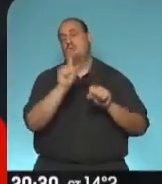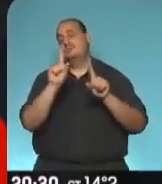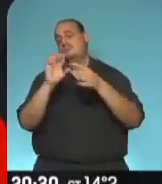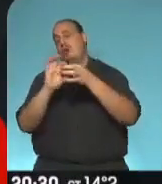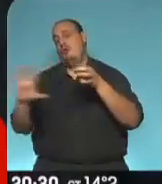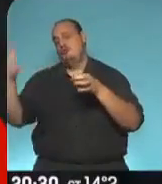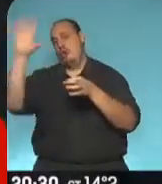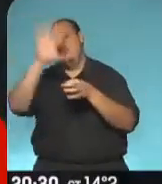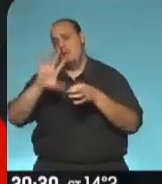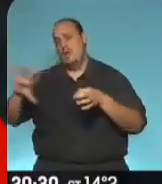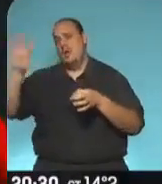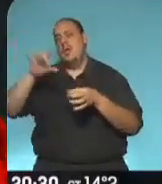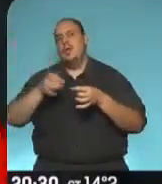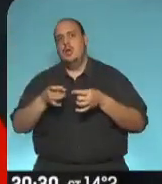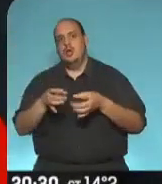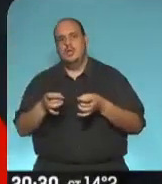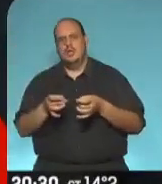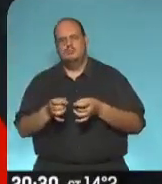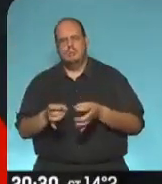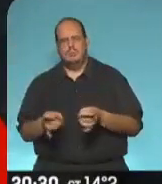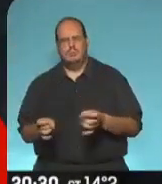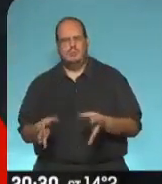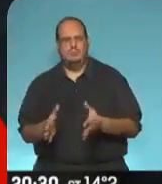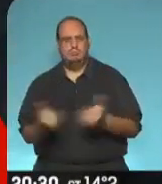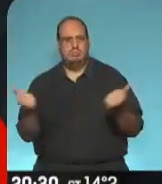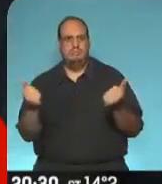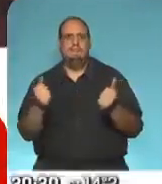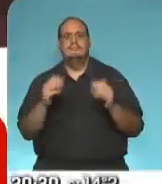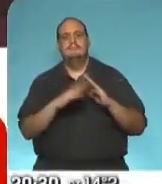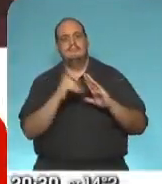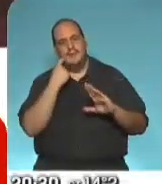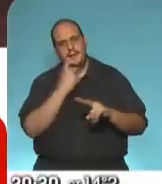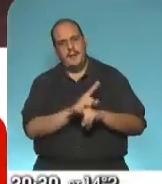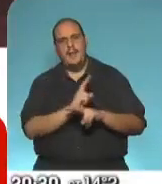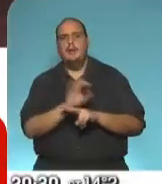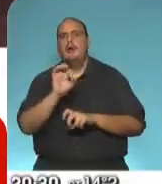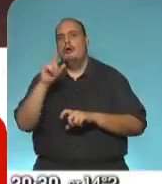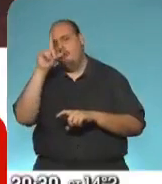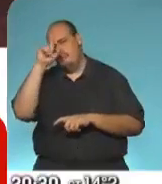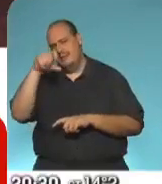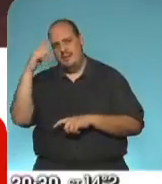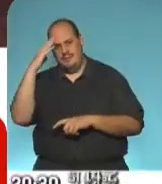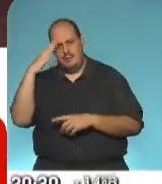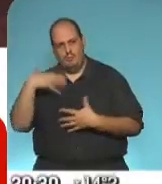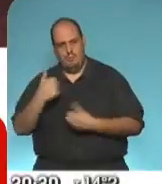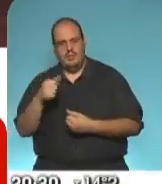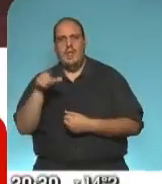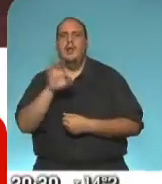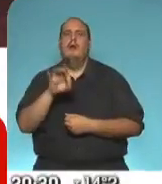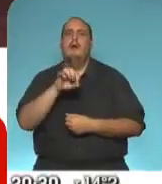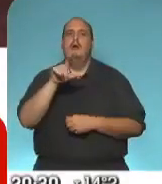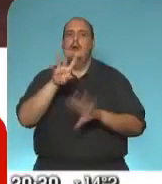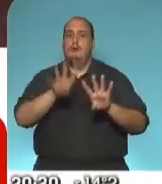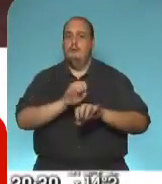donde el contagio se ha multiplicado muy rápidamente, especialmente en geriátricos, en manicomios, en lugares, en las cárceles,